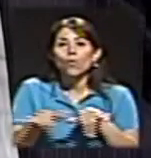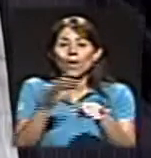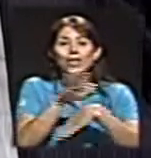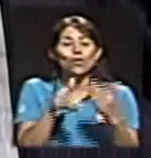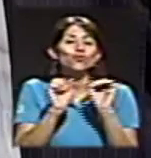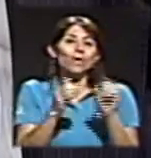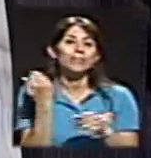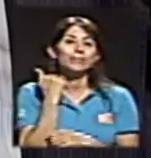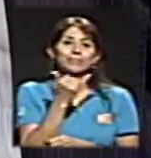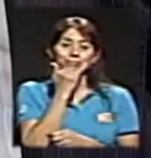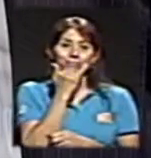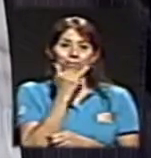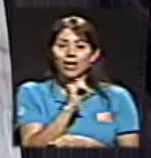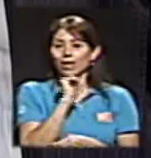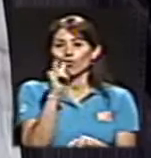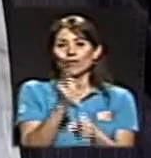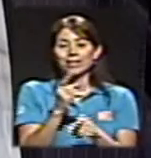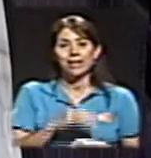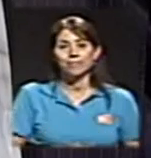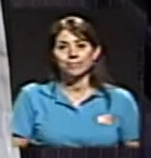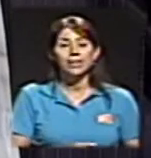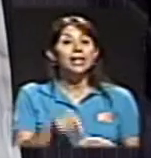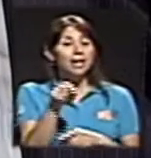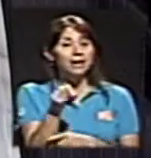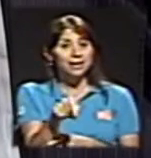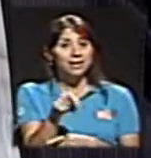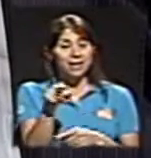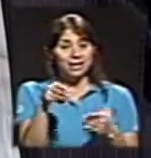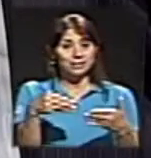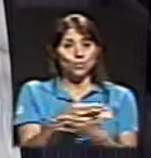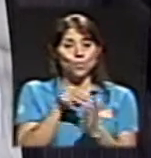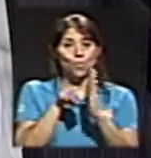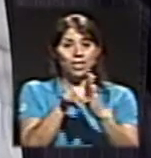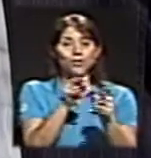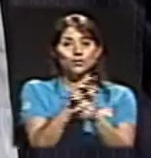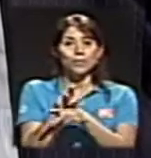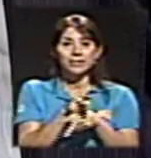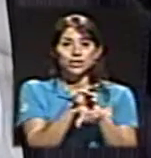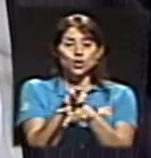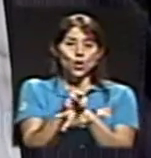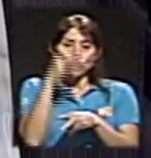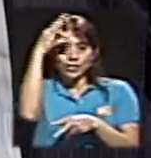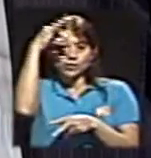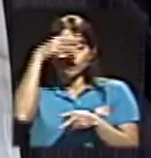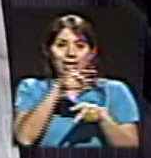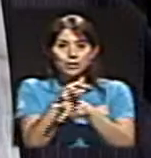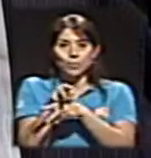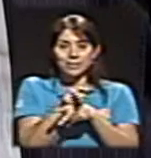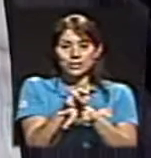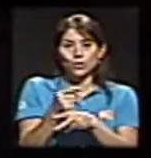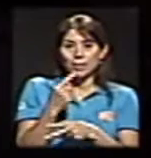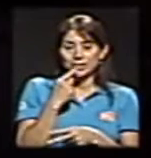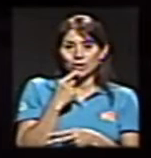es la correcta. Y aquí el otro punto esencial en ese modelo de supervisión o esa filosofía de supervisión que mencionaba José